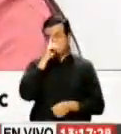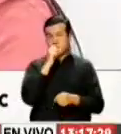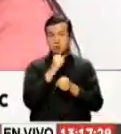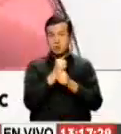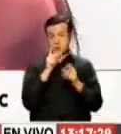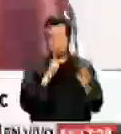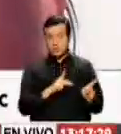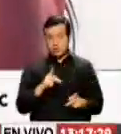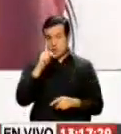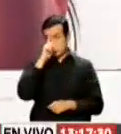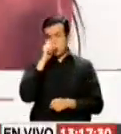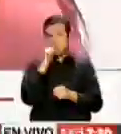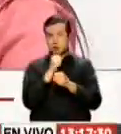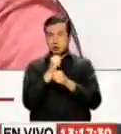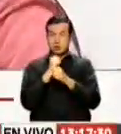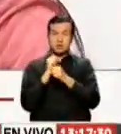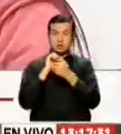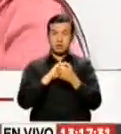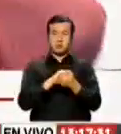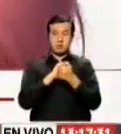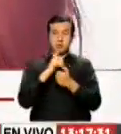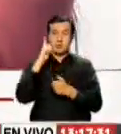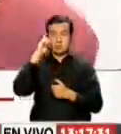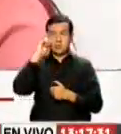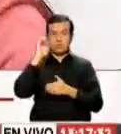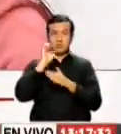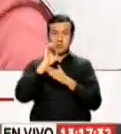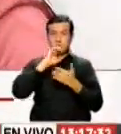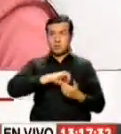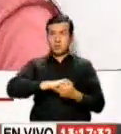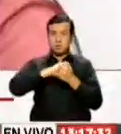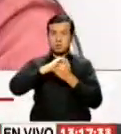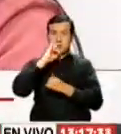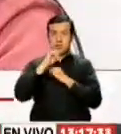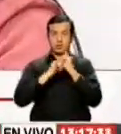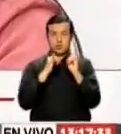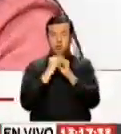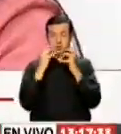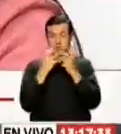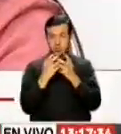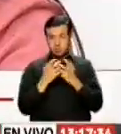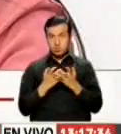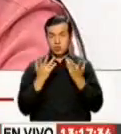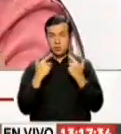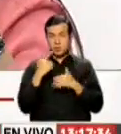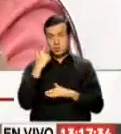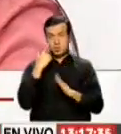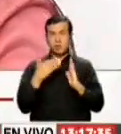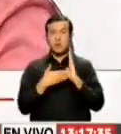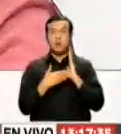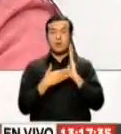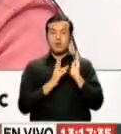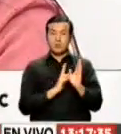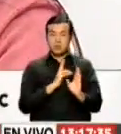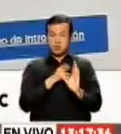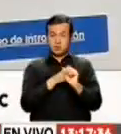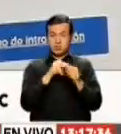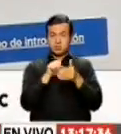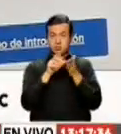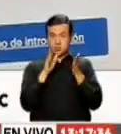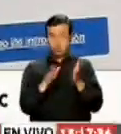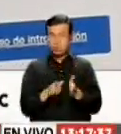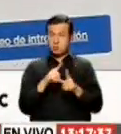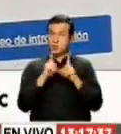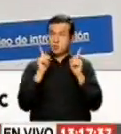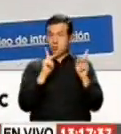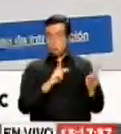esté armonizado con la política nacional y la política internacional. También tengan un componente de participación ciudadana. Sin embargo,